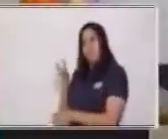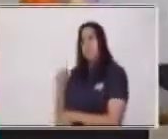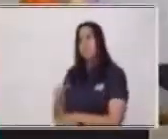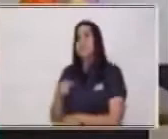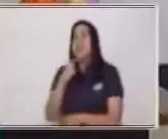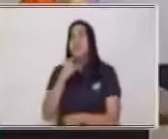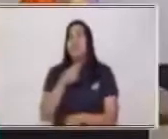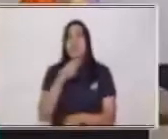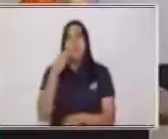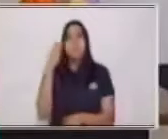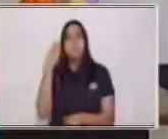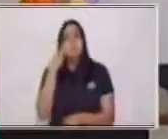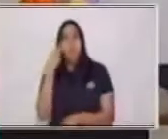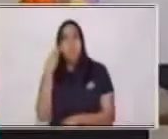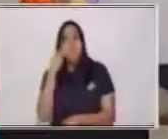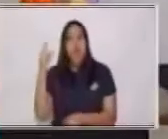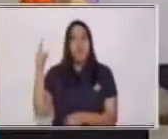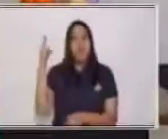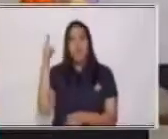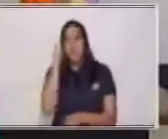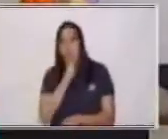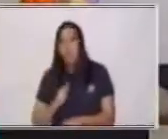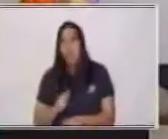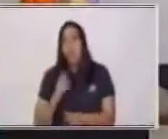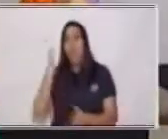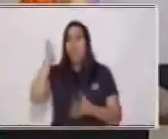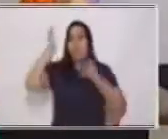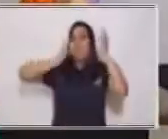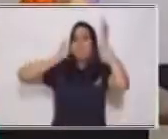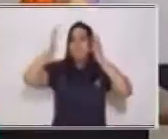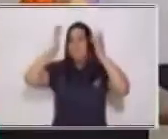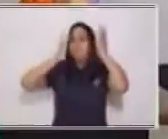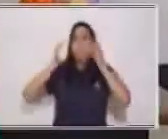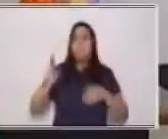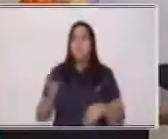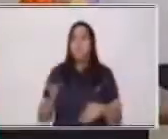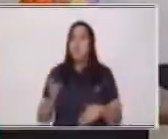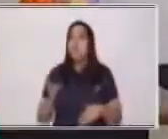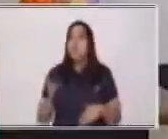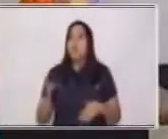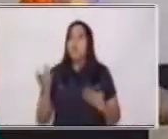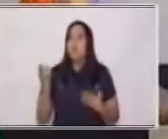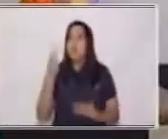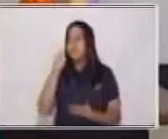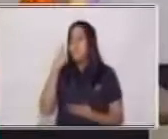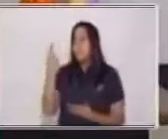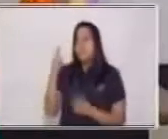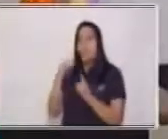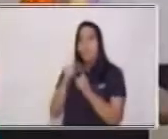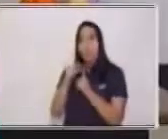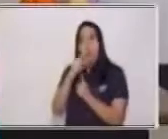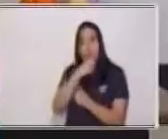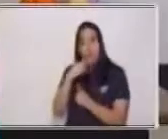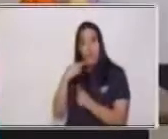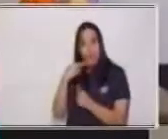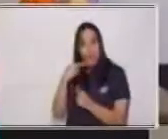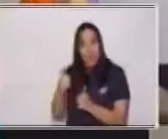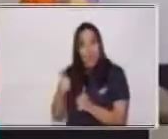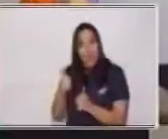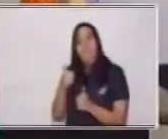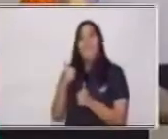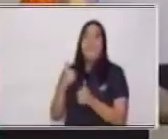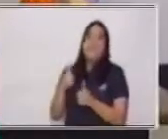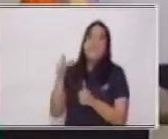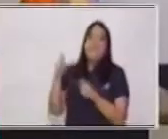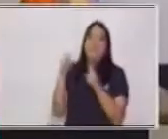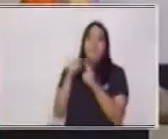Mamá, nunca bañó al perro. Checamos que tiene una palabra resaltada con rojo. Excelente. Entonces,